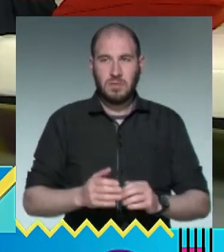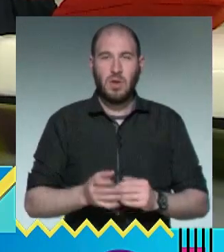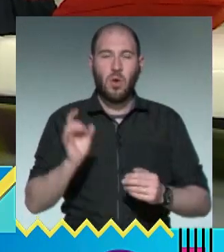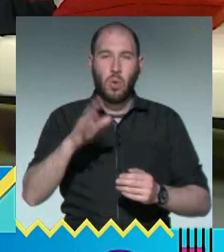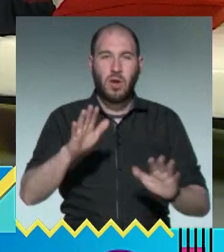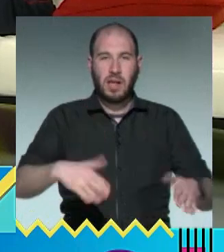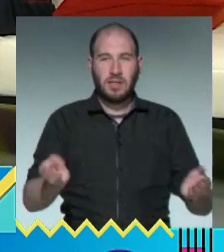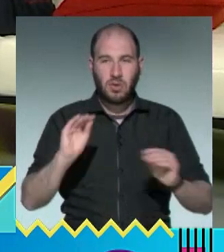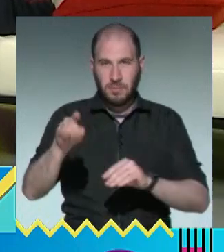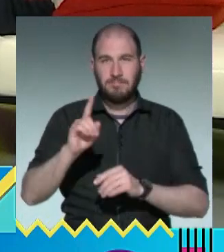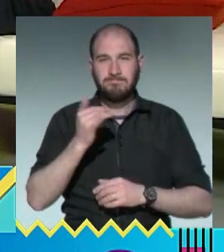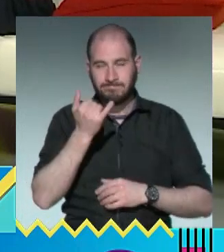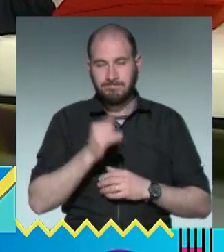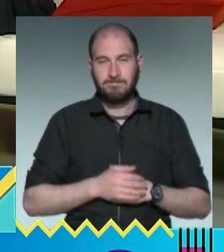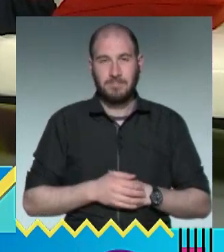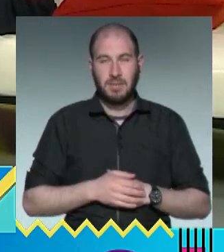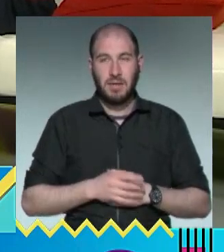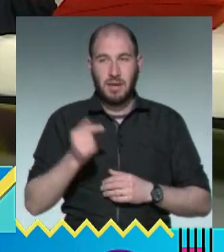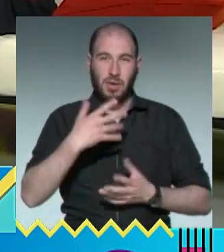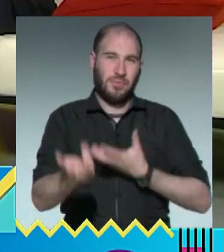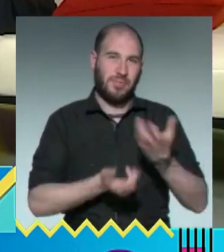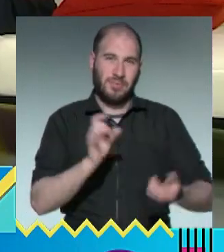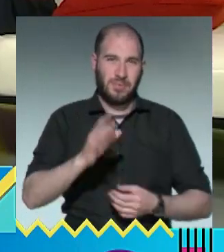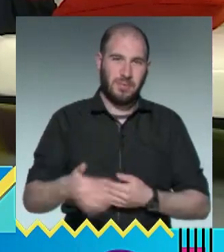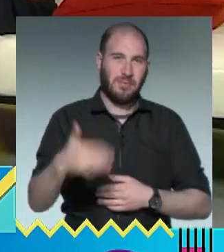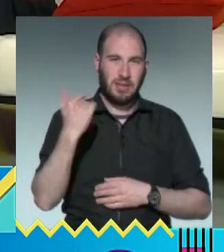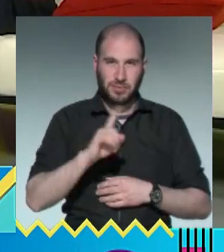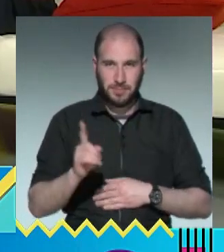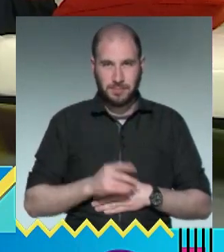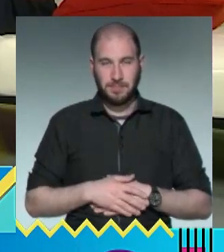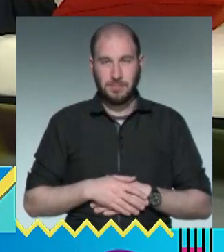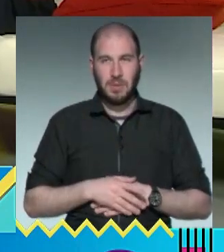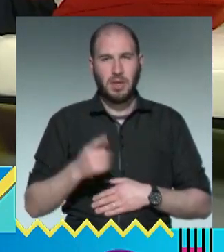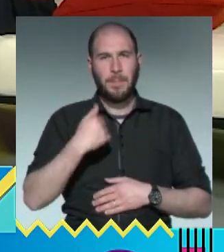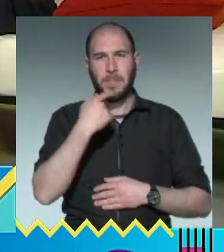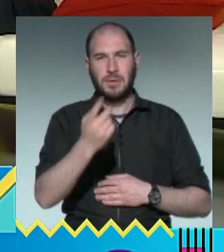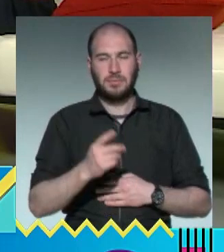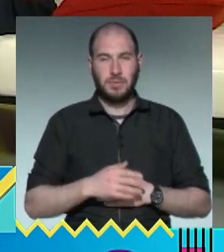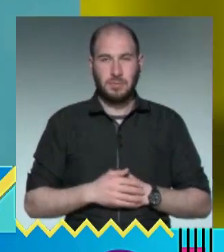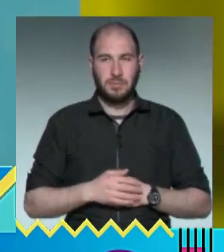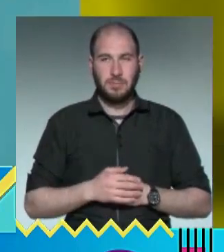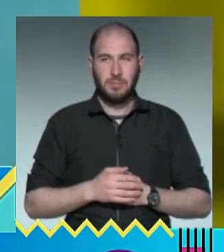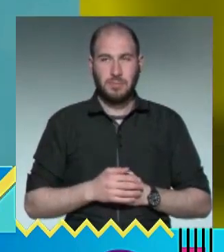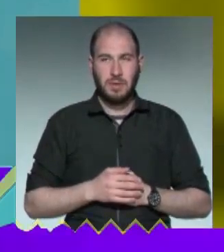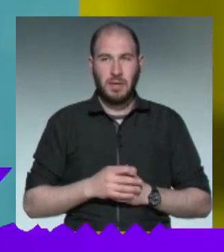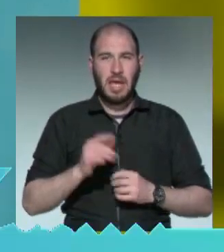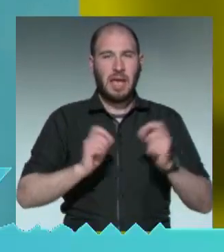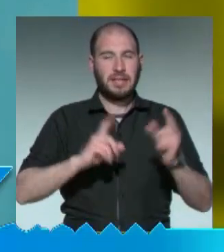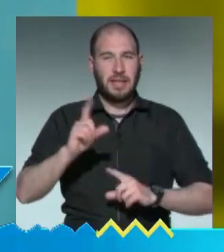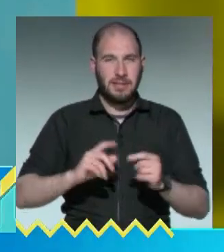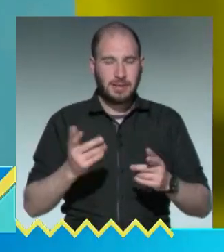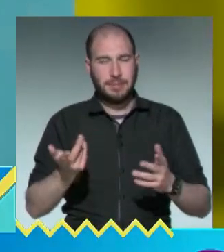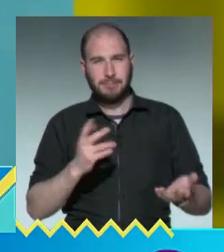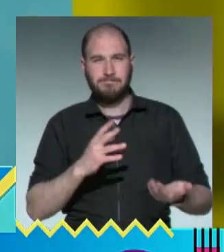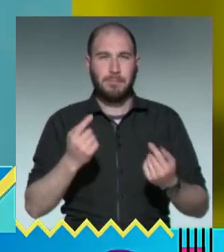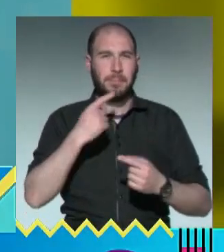ir y comer el asado, Exactamente. ¿no? Ni hacer la fogata y irse nada más. Les quería preguntar, no sé si estadísticas no, pero sí en